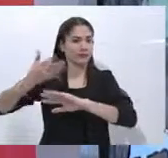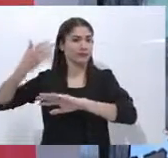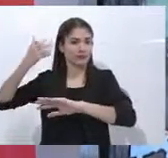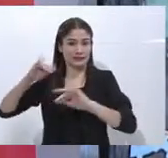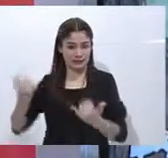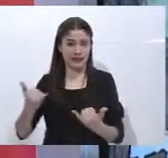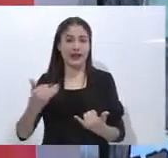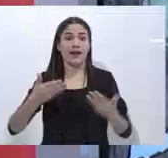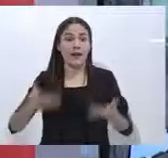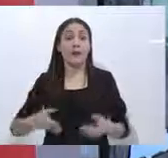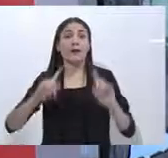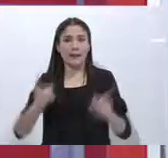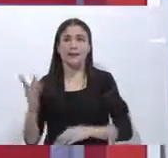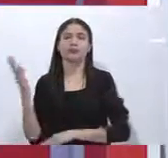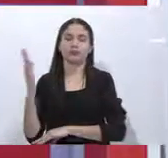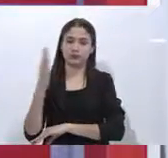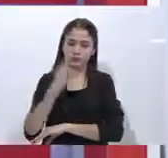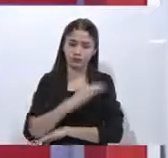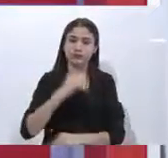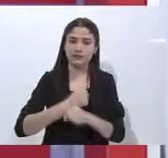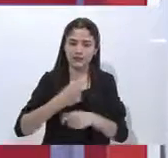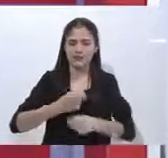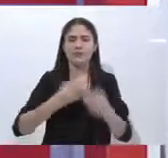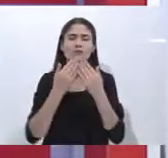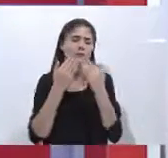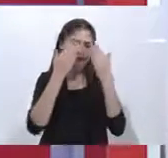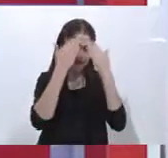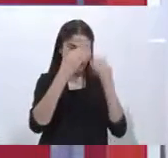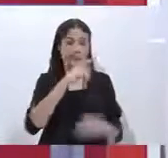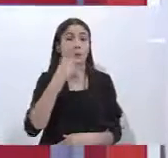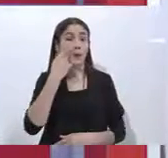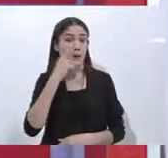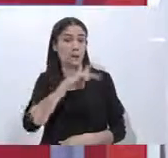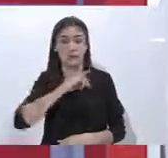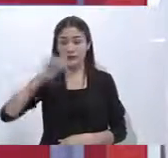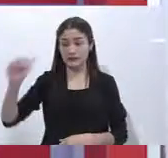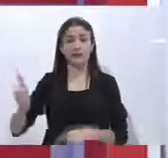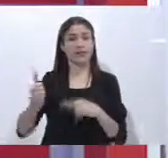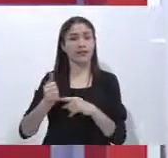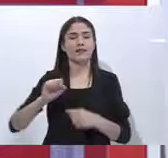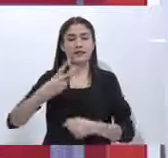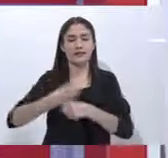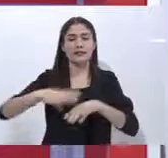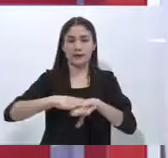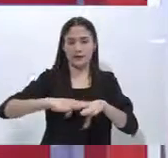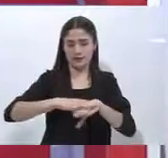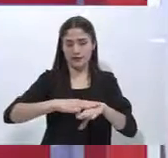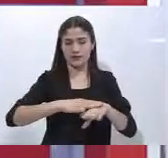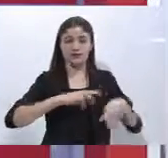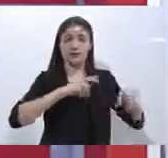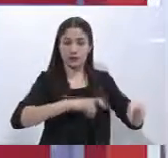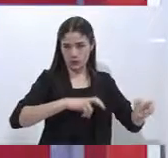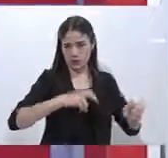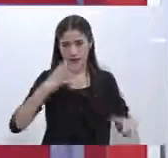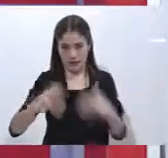pero el día de hoy fue fundamental tenerlo aquí así que apreciamos esta atención también con la teleaudiencia para informar y también reiteramos